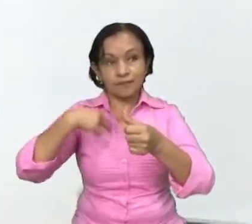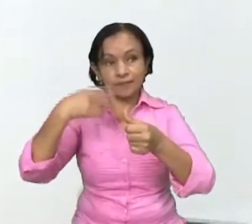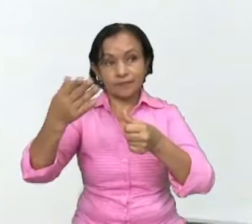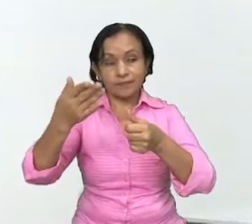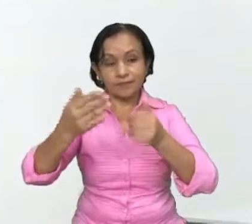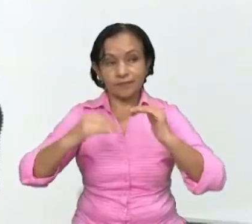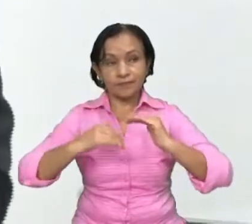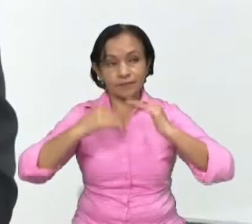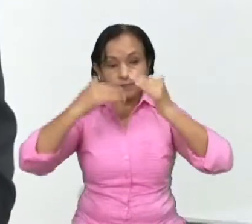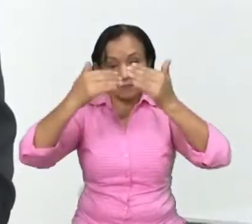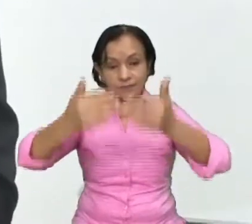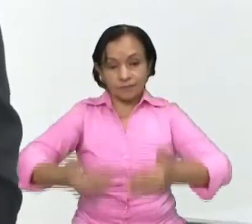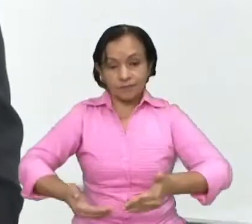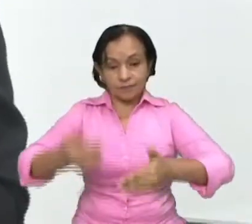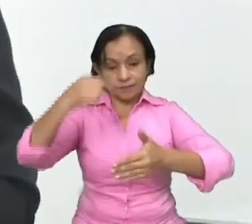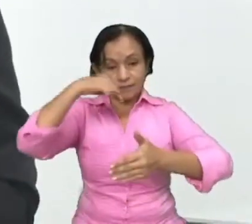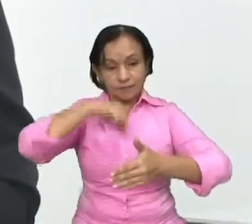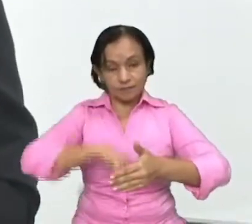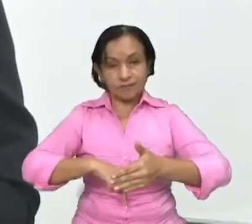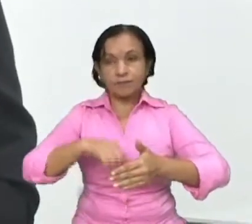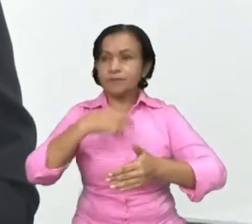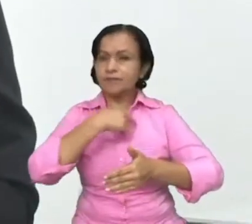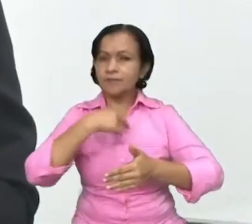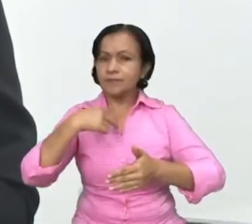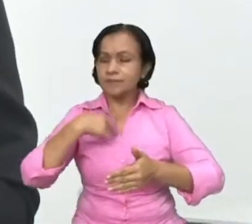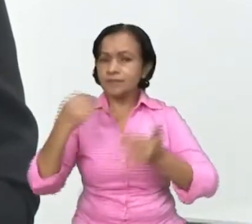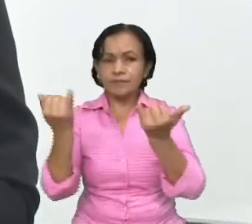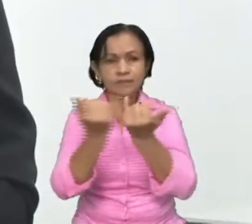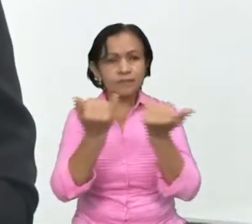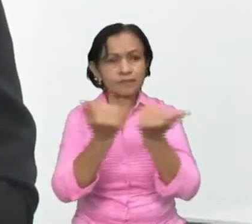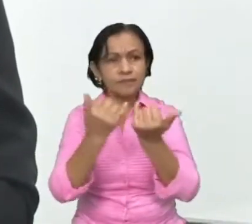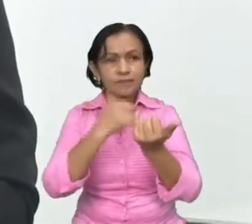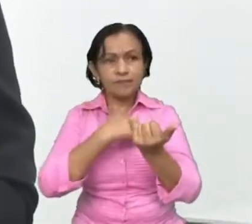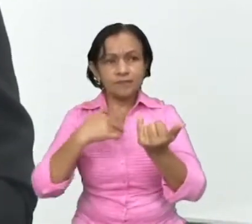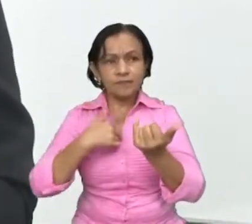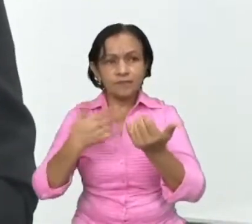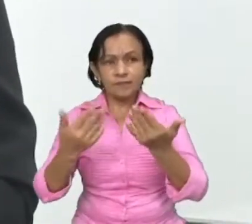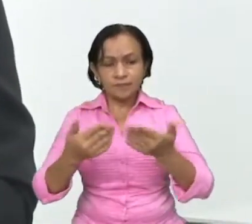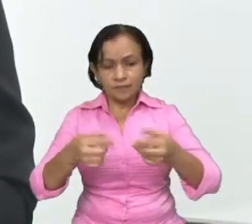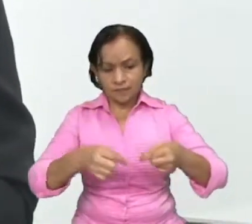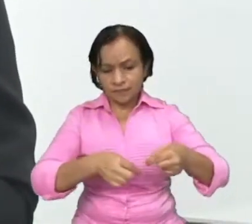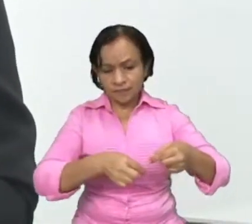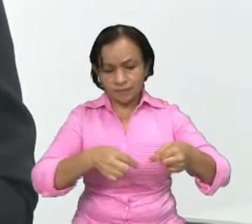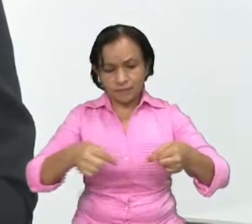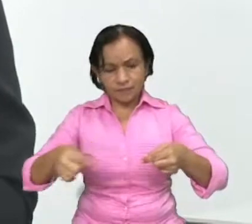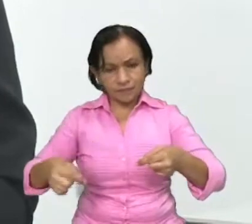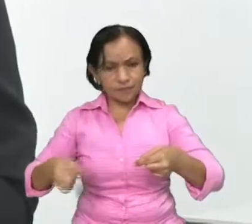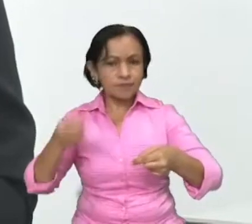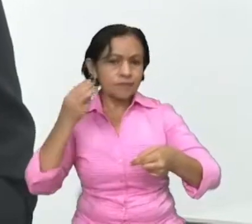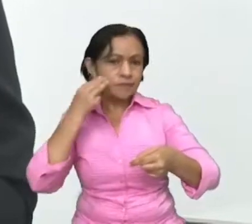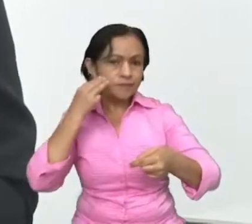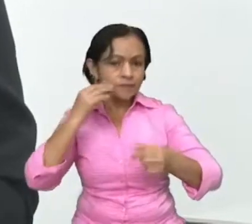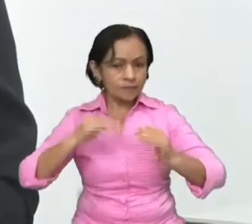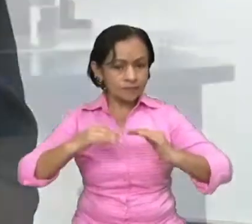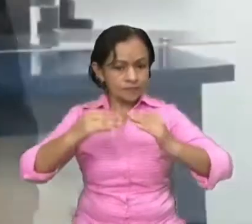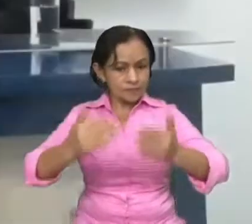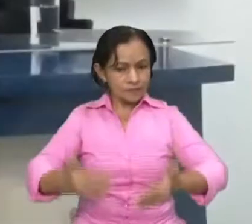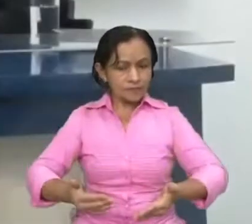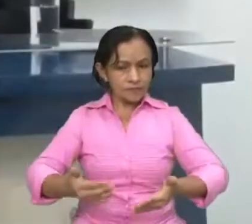fue intrauterina. ¿Esta cirugía es similar a realizar una cesárea? ¿Se tienen que abrir a la